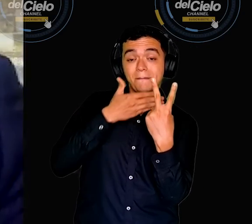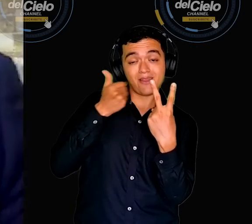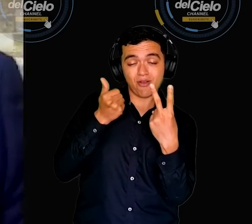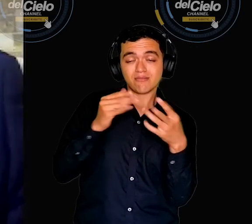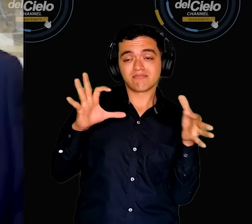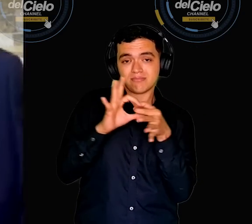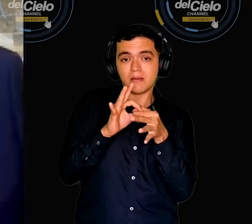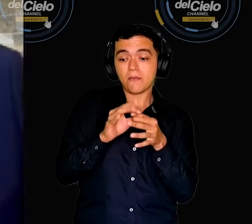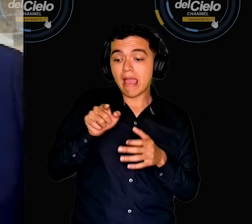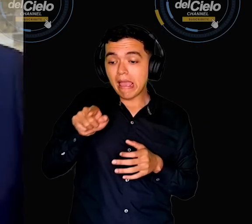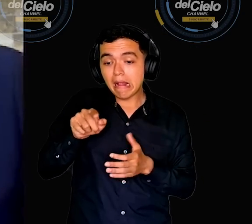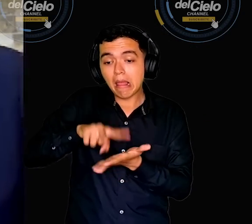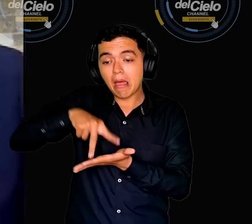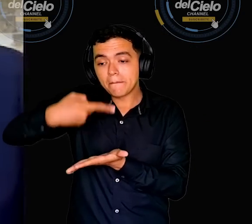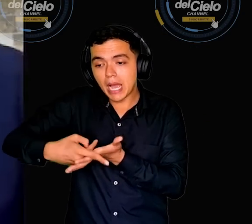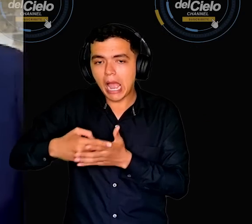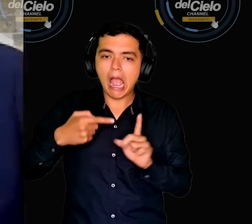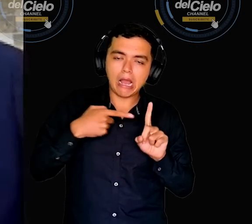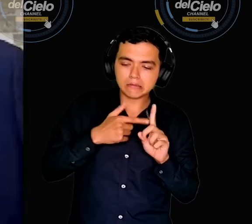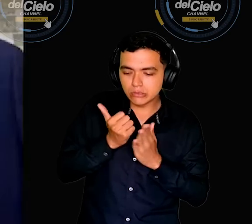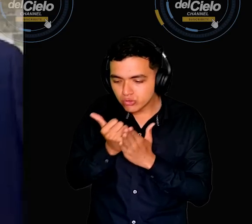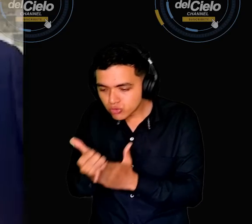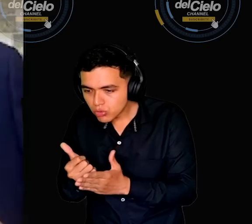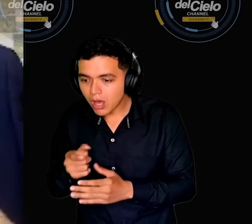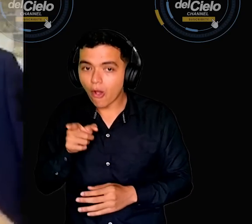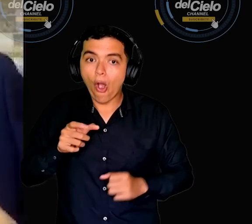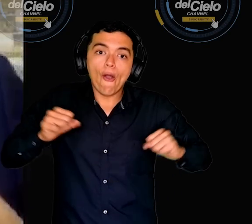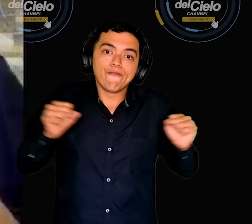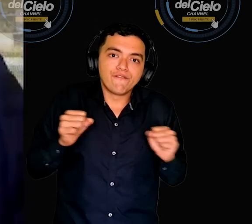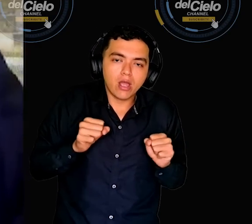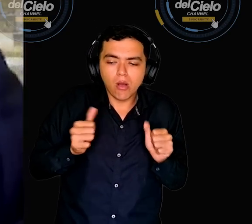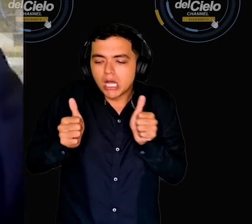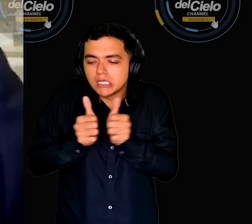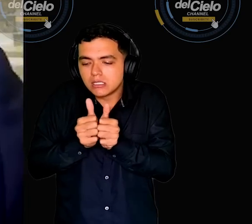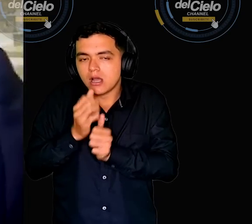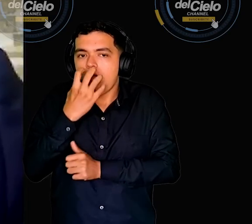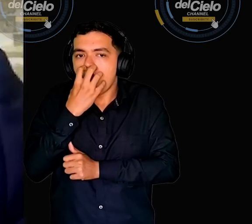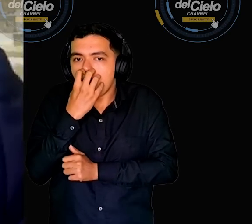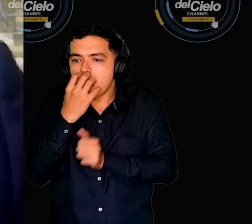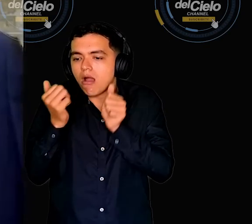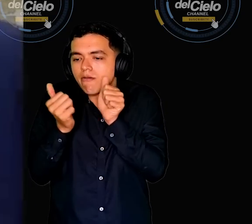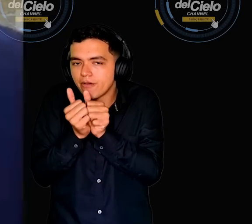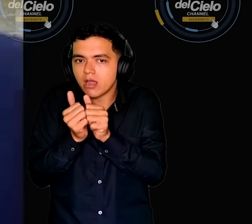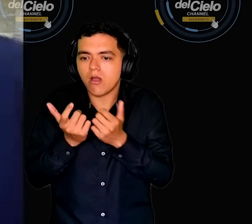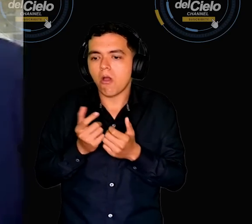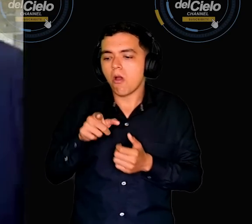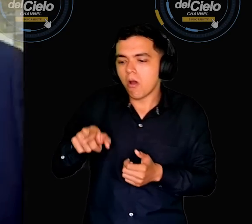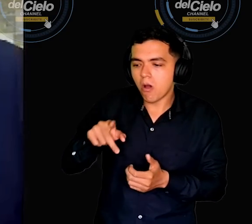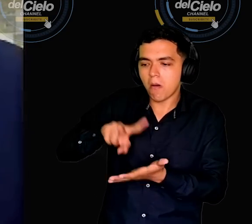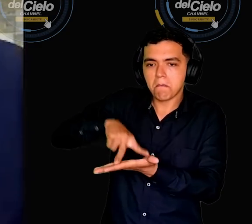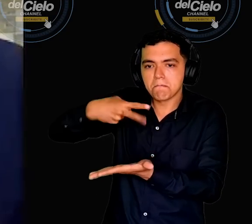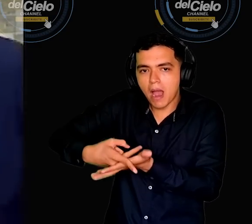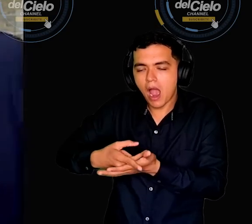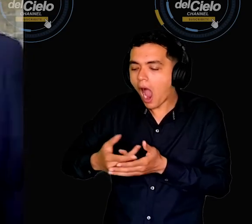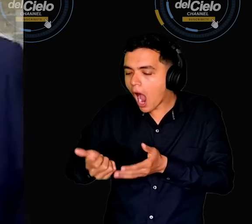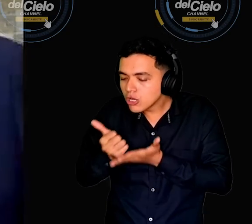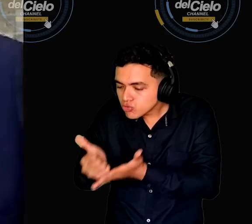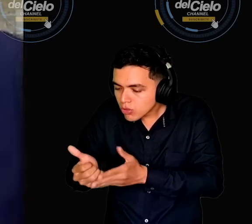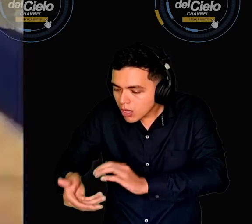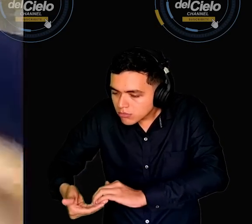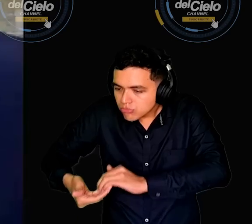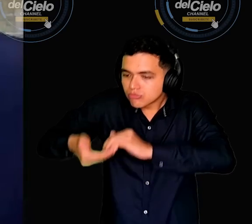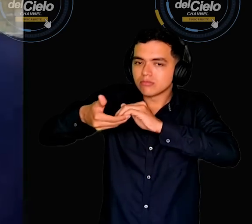sí importa, que él sí es una pieza importante del engranaje de esa familia, entonces él no se